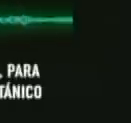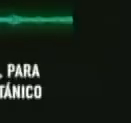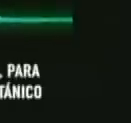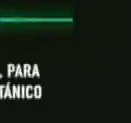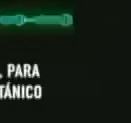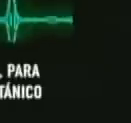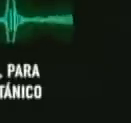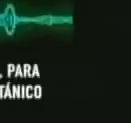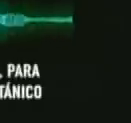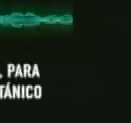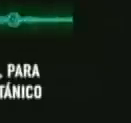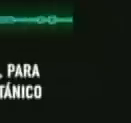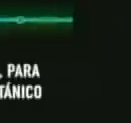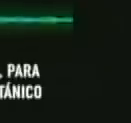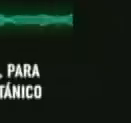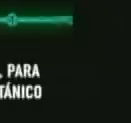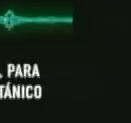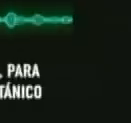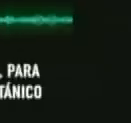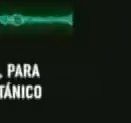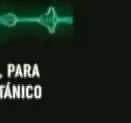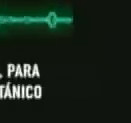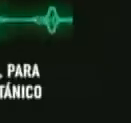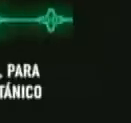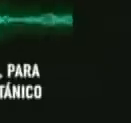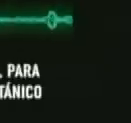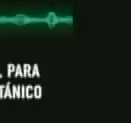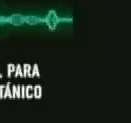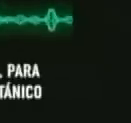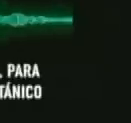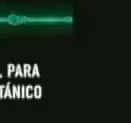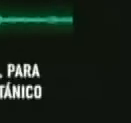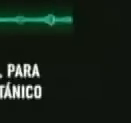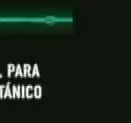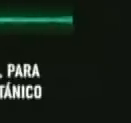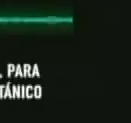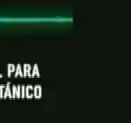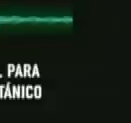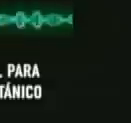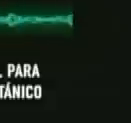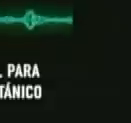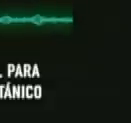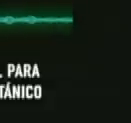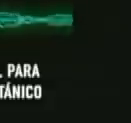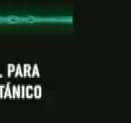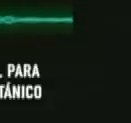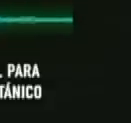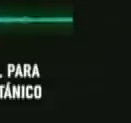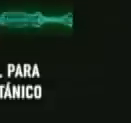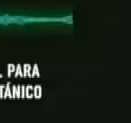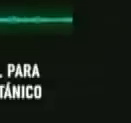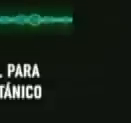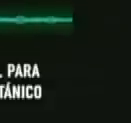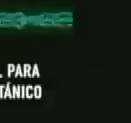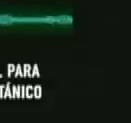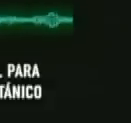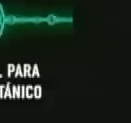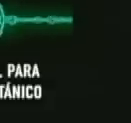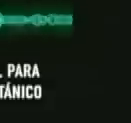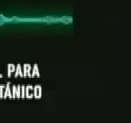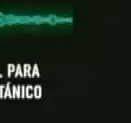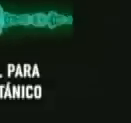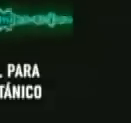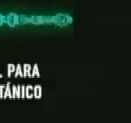a apelar la decisión. Ellos tienen 21 días para registrar, para aplicar para una apelación.